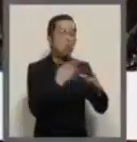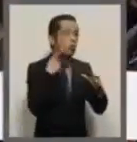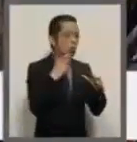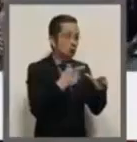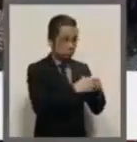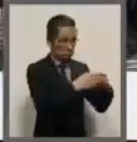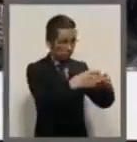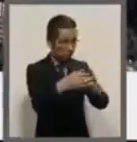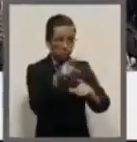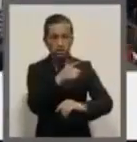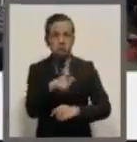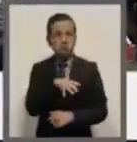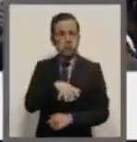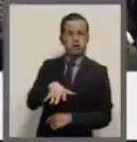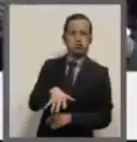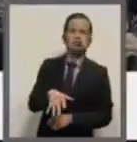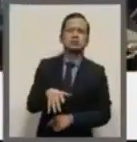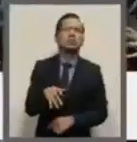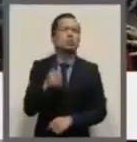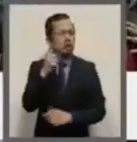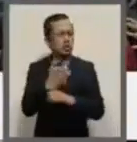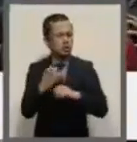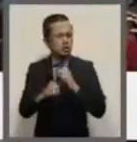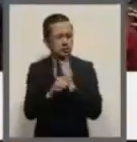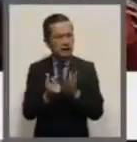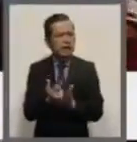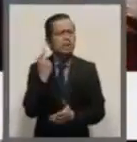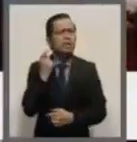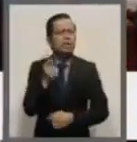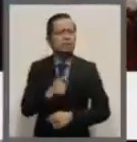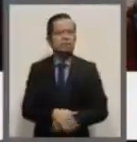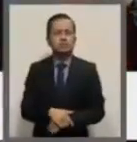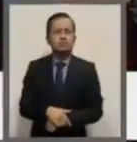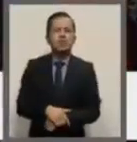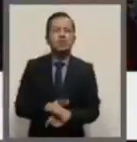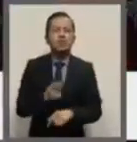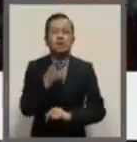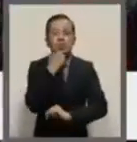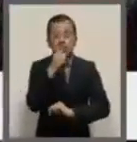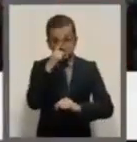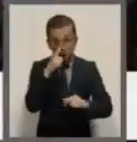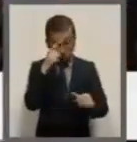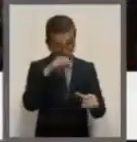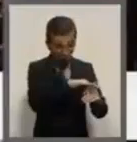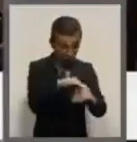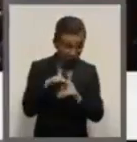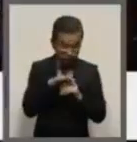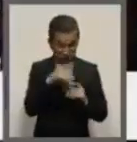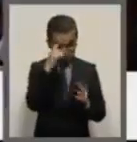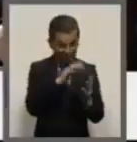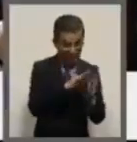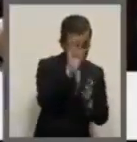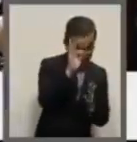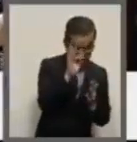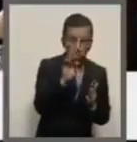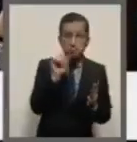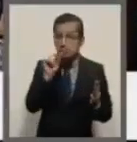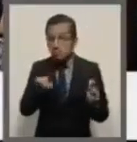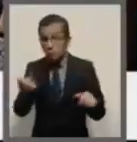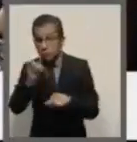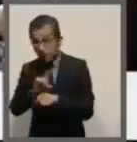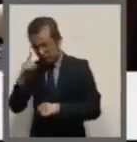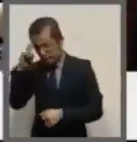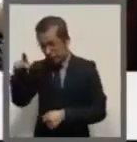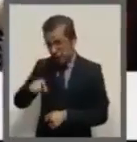que al coincidir las elecciones con una posible consulta sobre la revocación del mandato para que se lleven el mismo día,